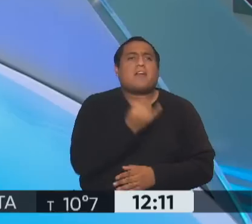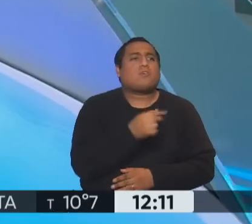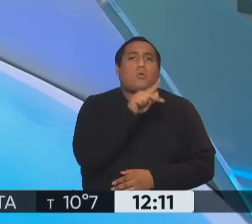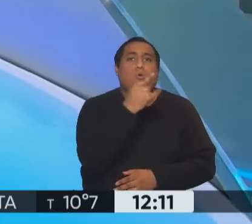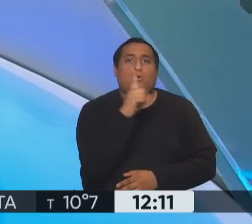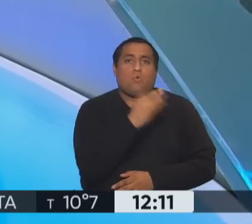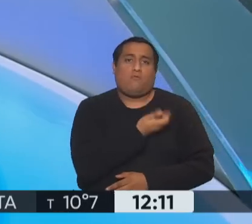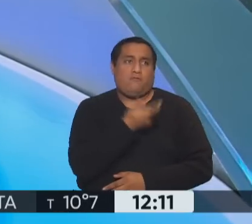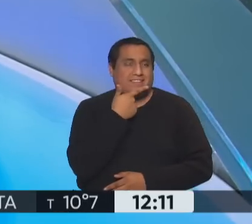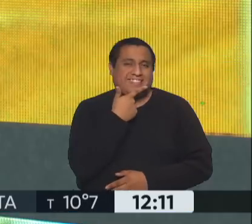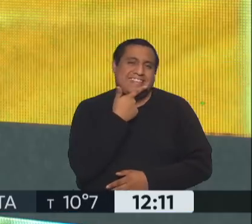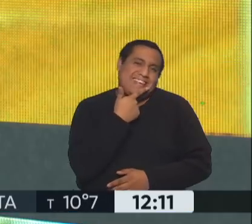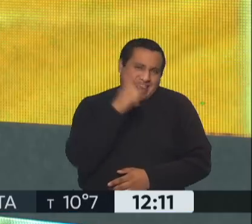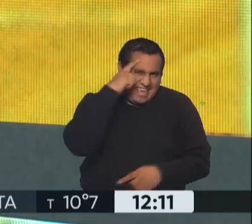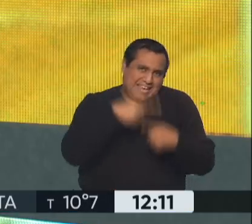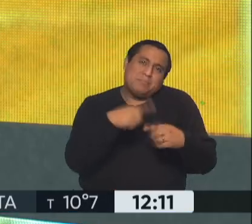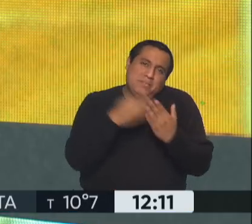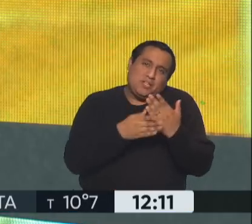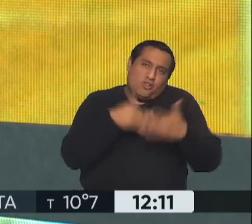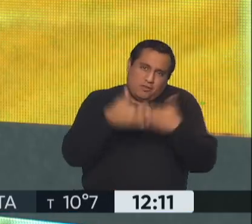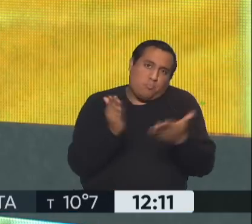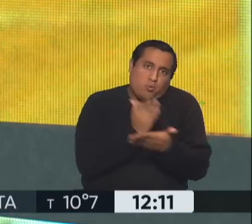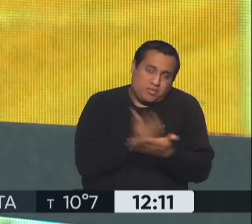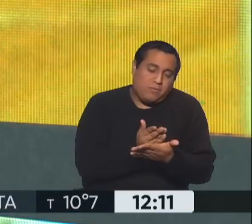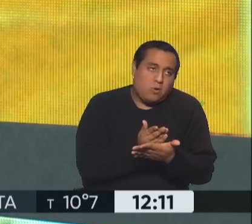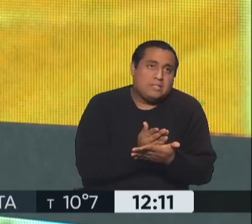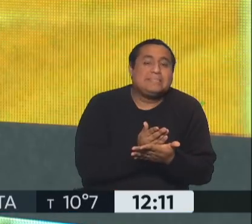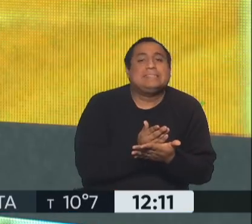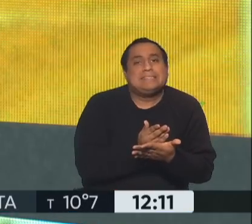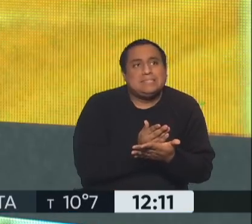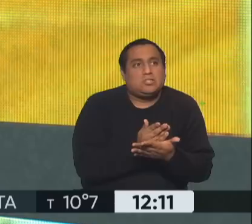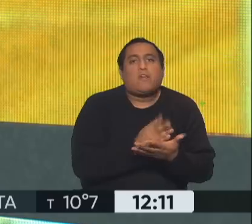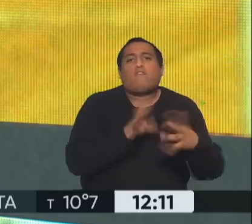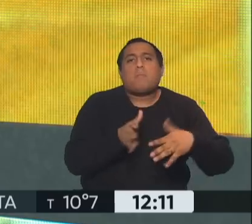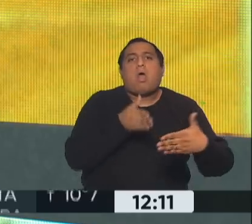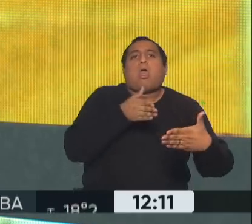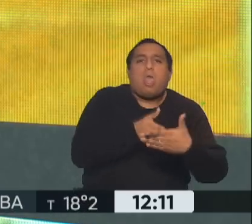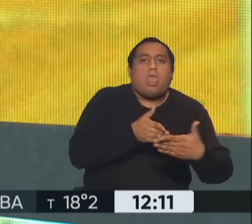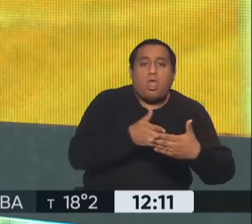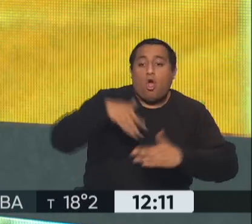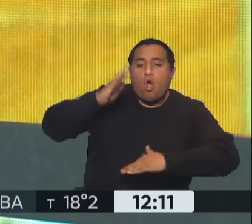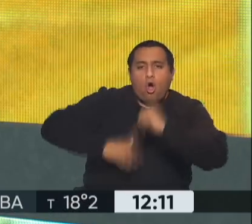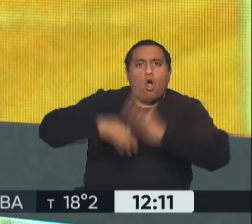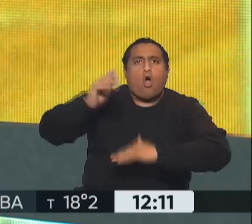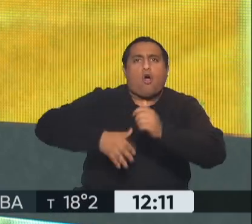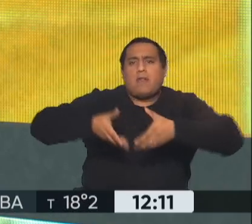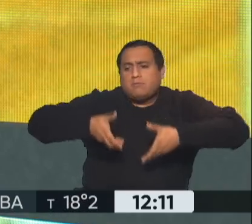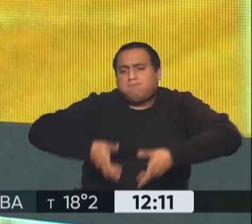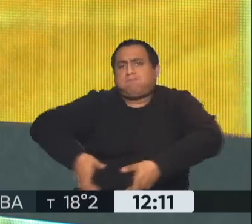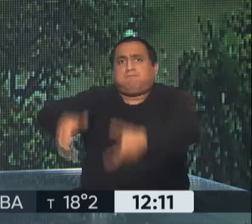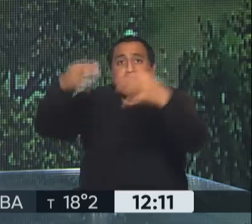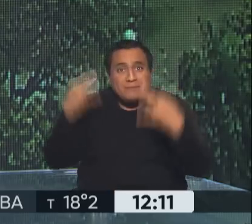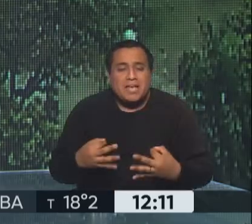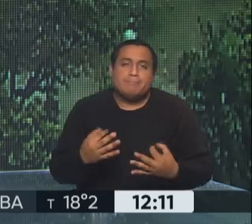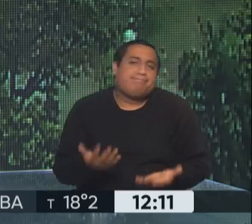exministro de Desarrollo Productivo. Esto también está, complicando que la obra avance con la necesidad que requiere una obra tan estratégica. Claro,